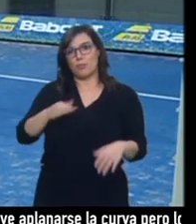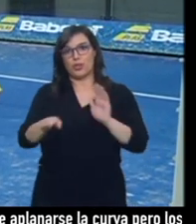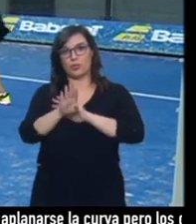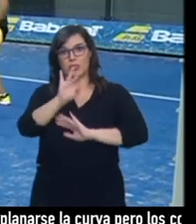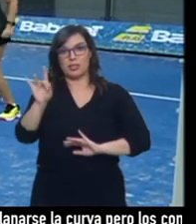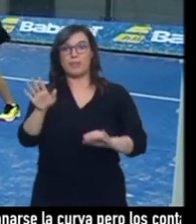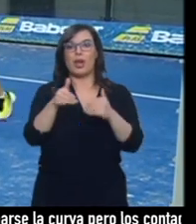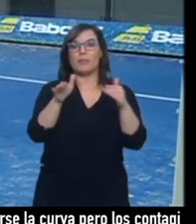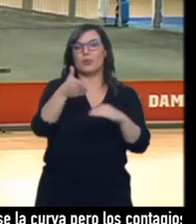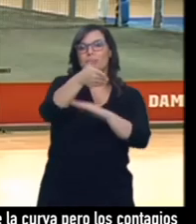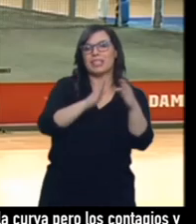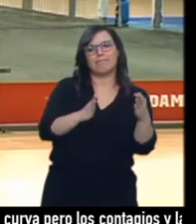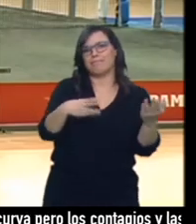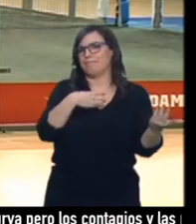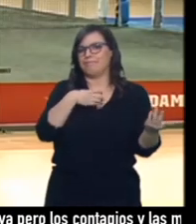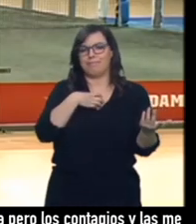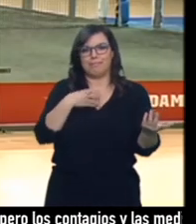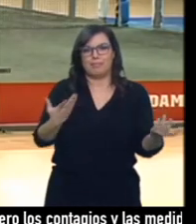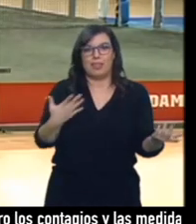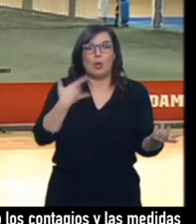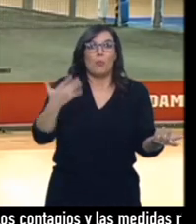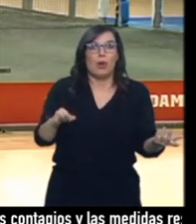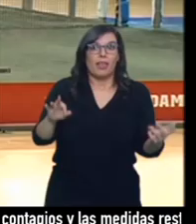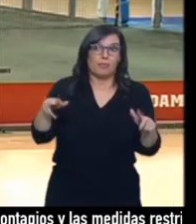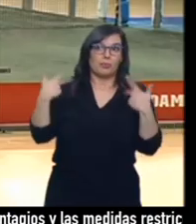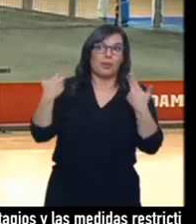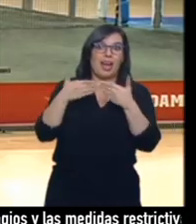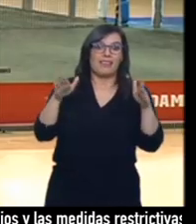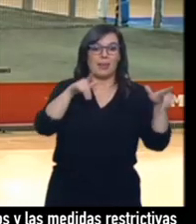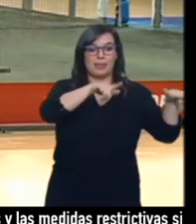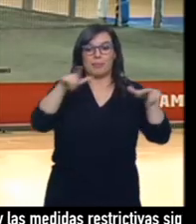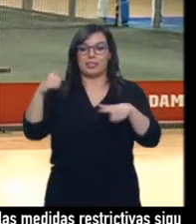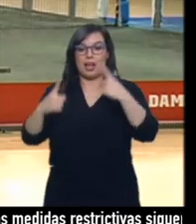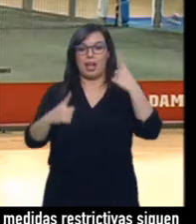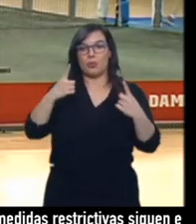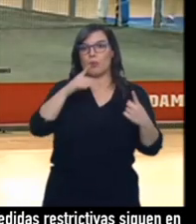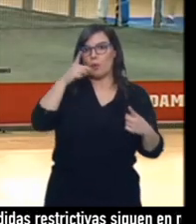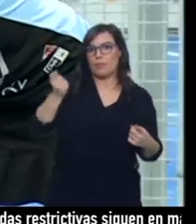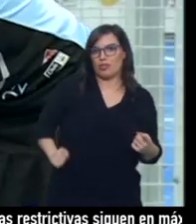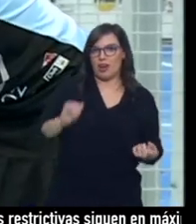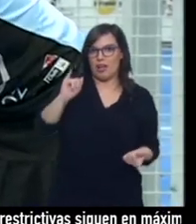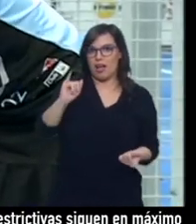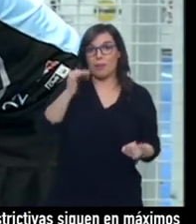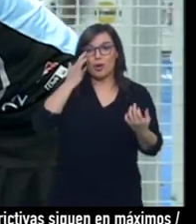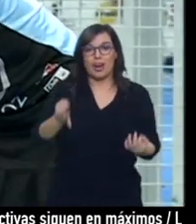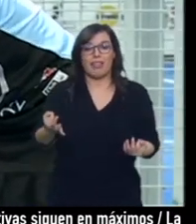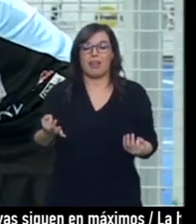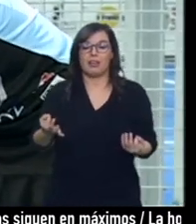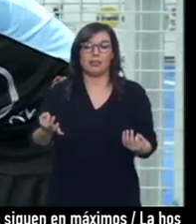apertura parcial no es una opción. Podríamos abrir ciertas pistas porque tenemos muchos jugadores profesionales, pero